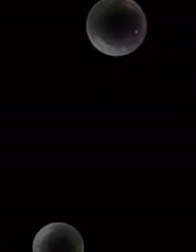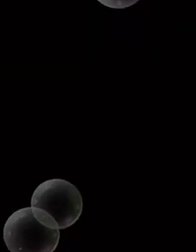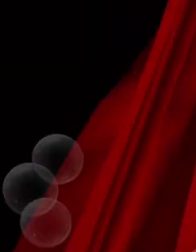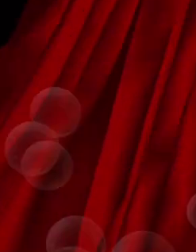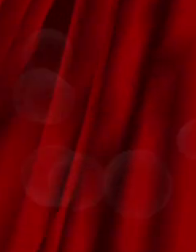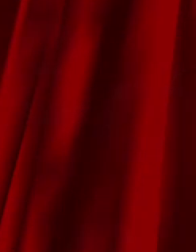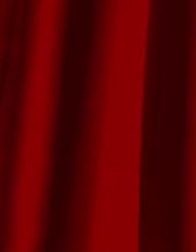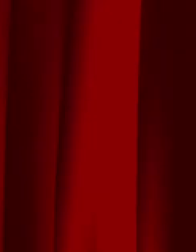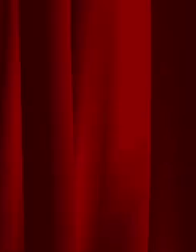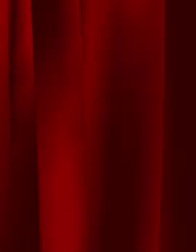etapa